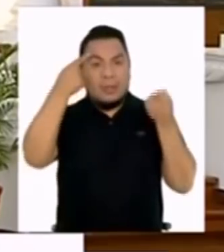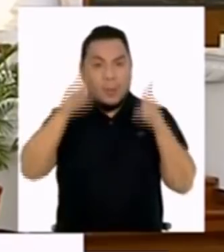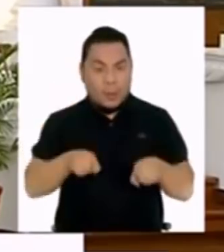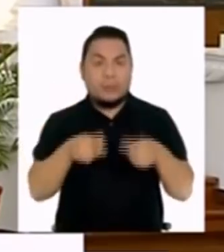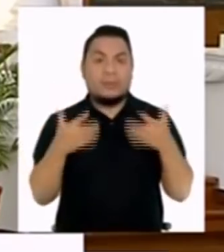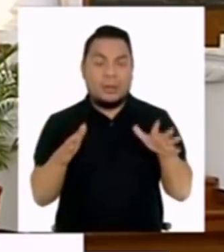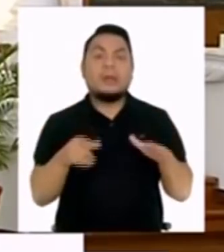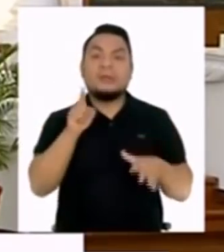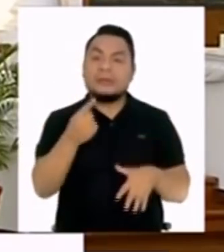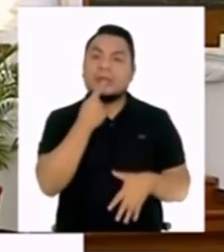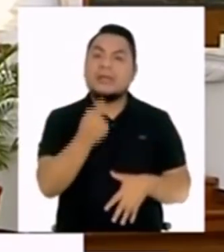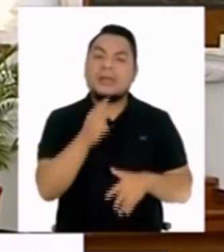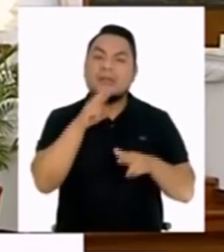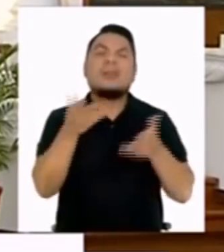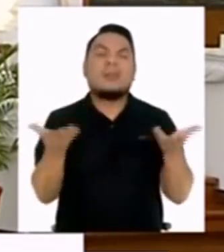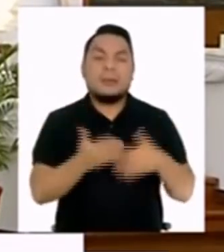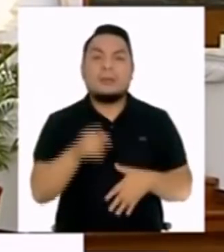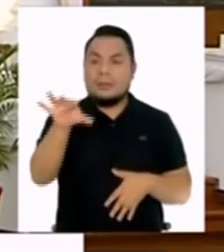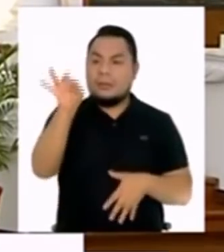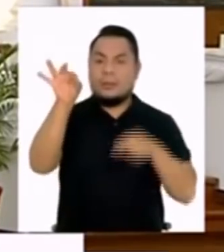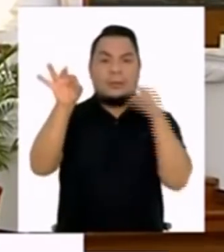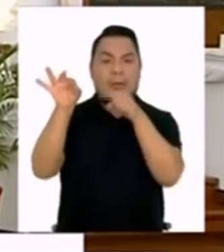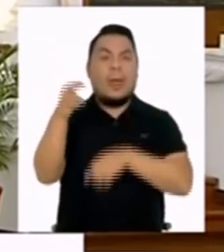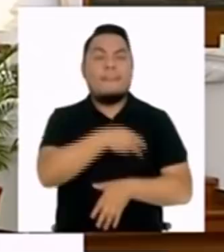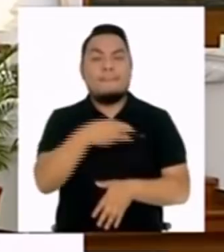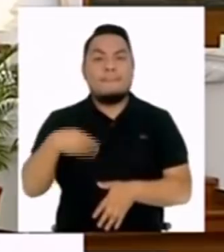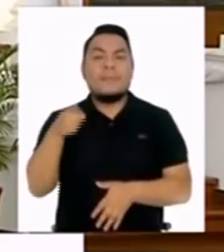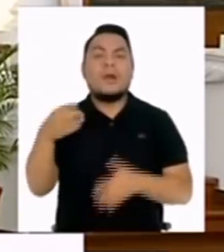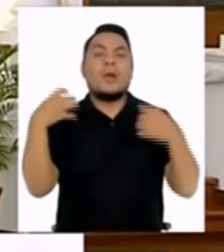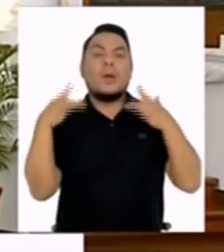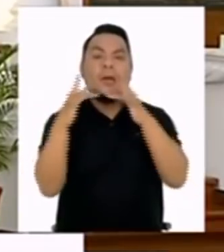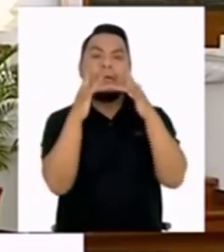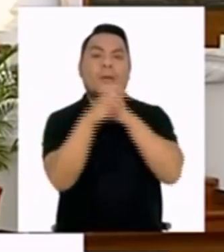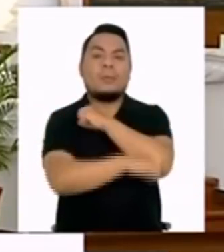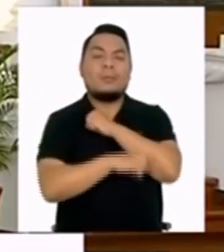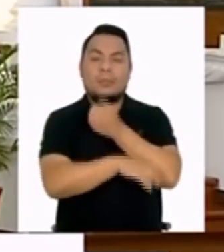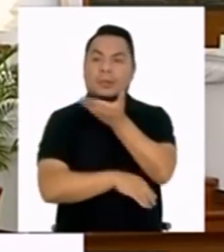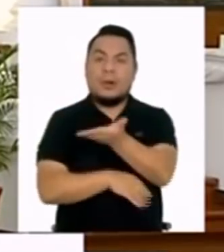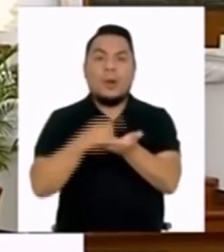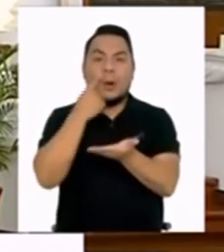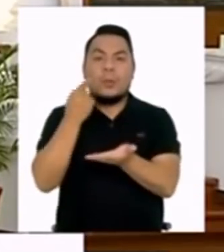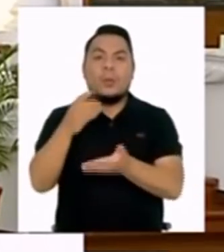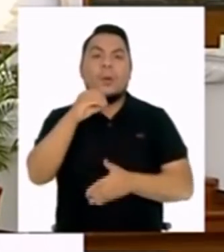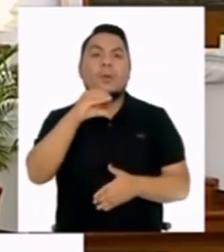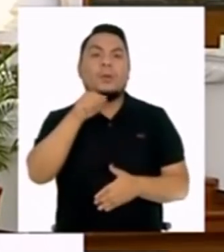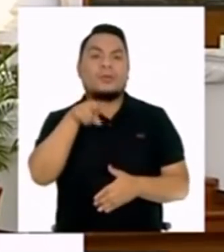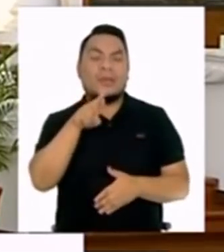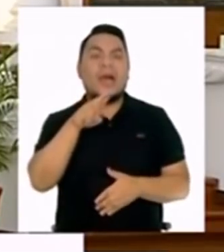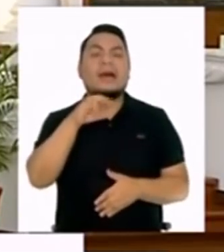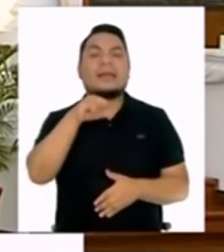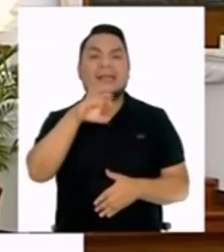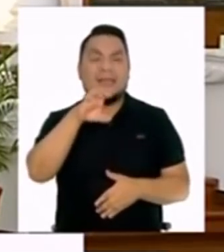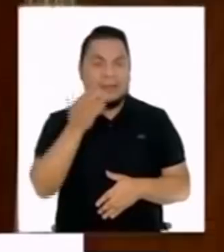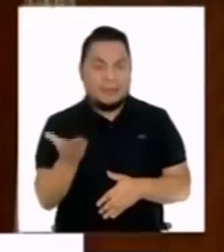acordado, se resuelve nombrar ministro de Estado en el despacho de Relaciones Exteriores al señor Óscar José